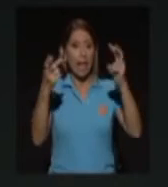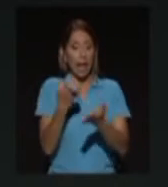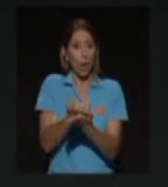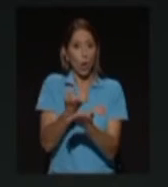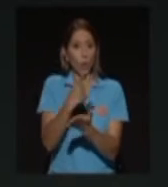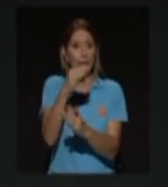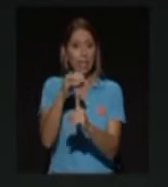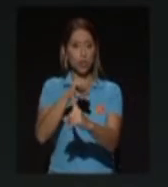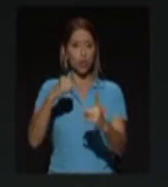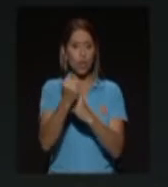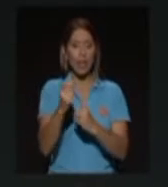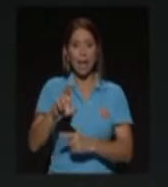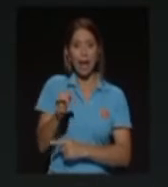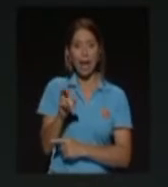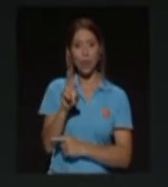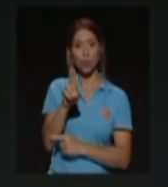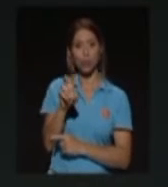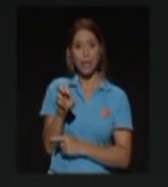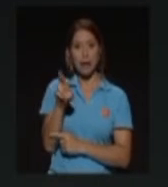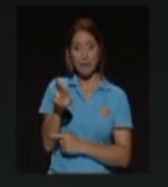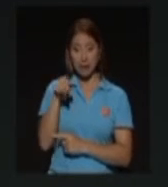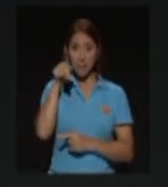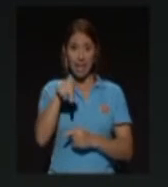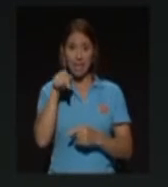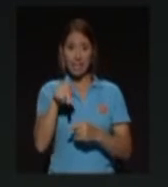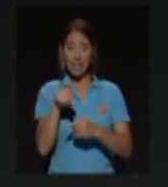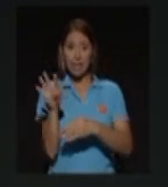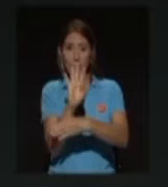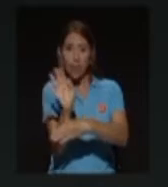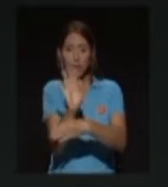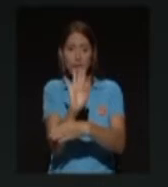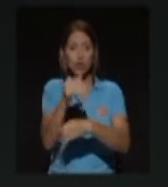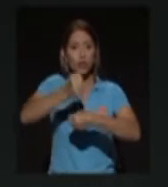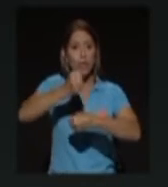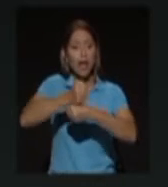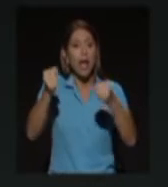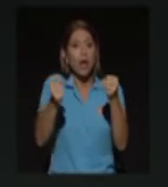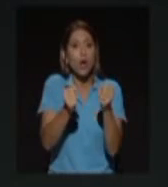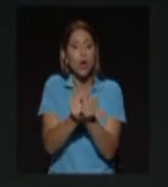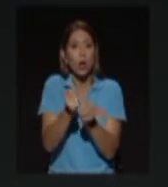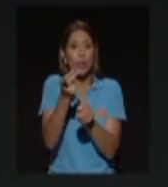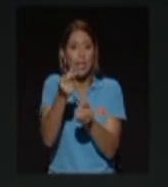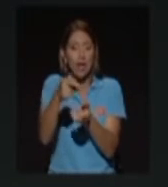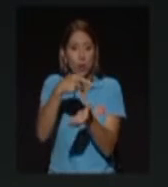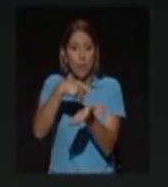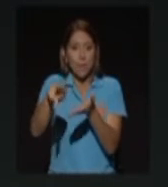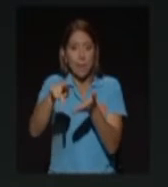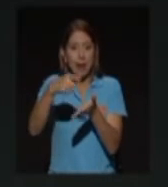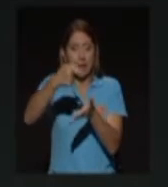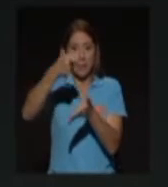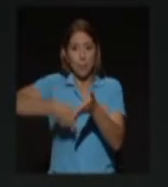Economía y Sociedad de Canal UCR, este medio televisivo que se paga con los impuestos que tributan